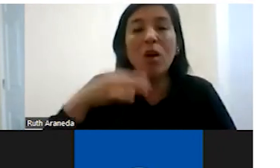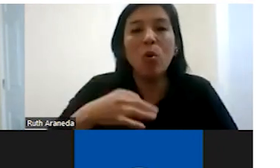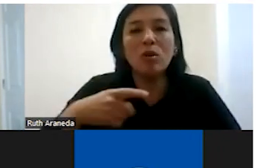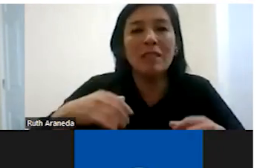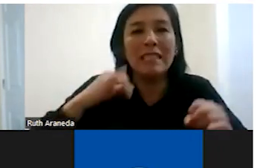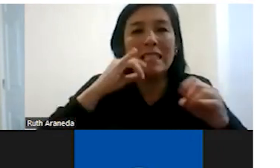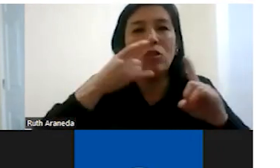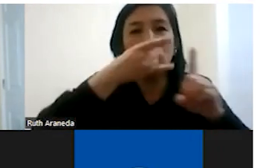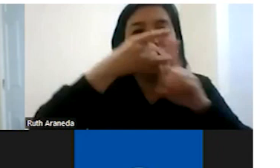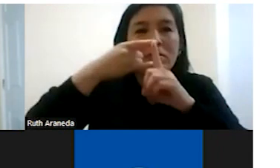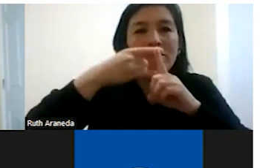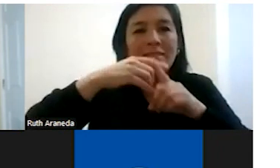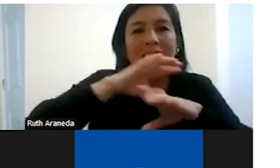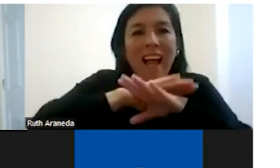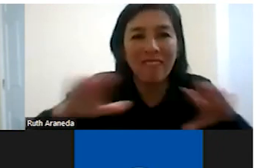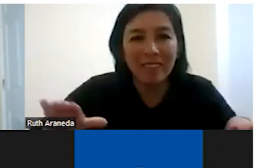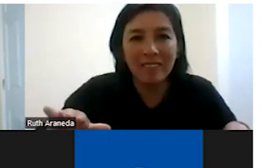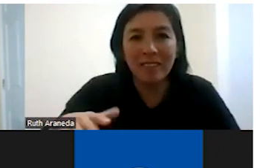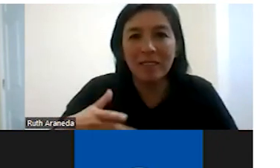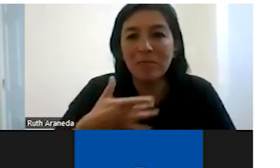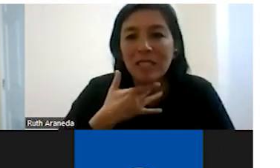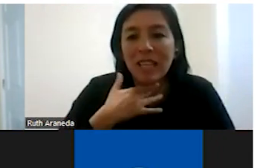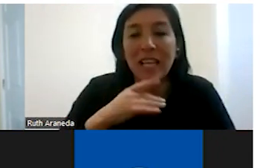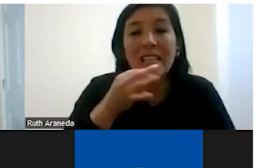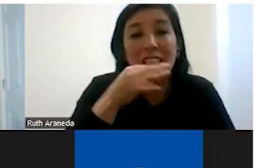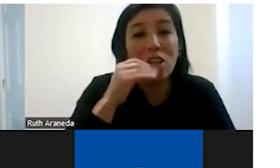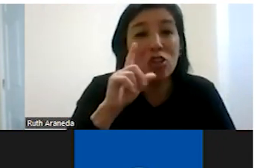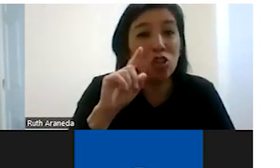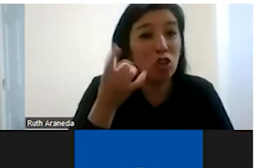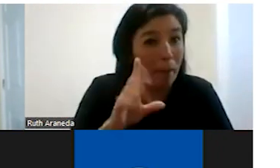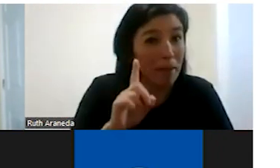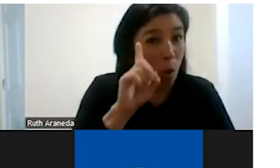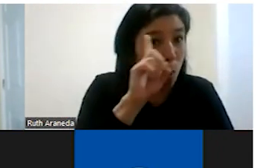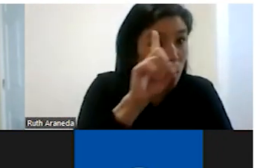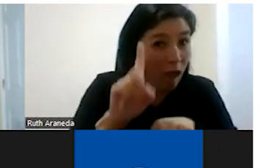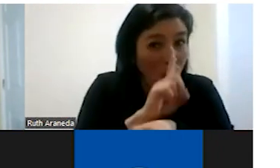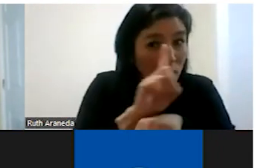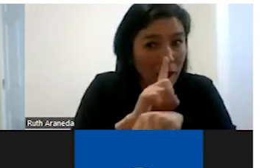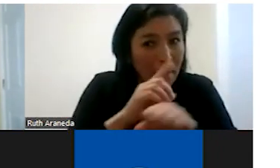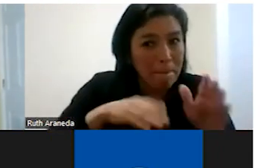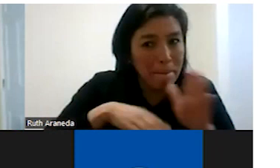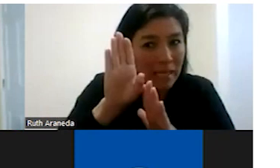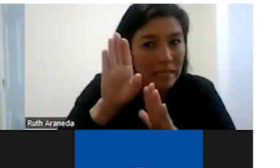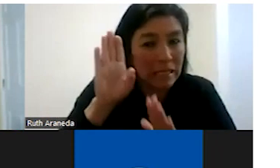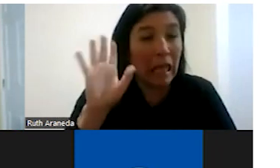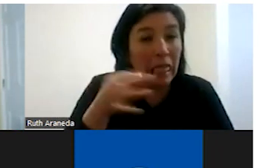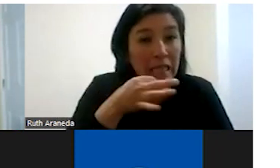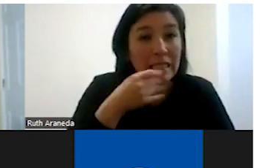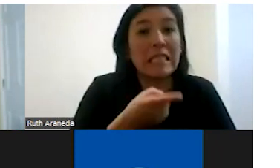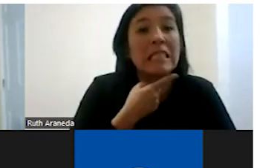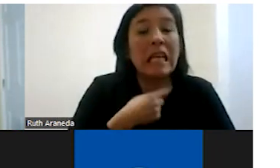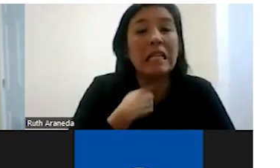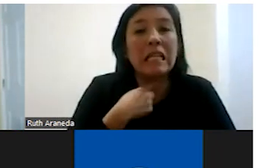momento. Porque la actividad era para 60 minutos, llevamos ya un poco más, está súper interesante. Sí.